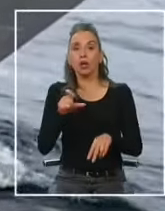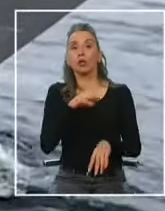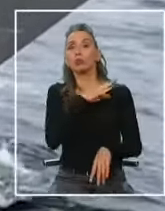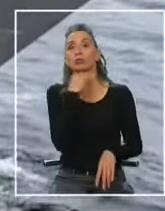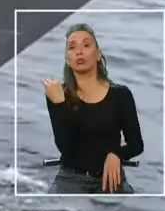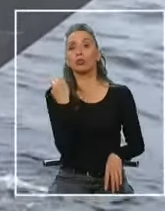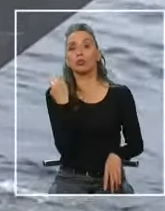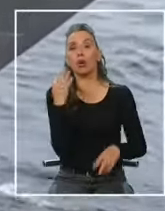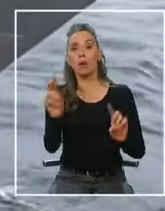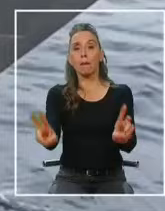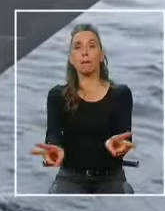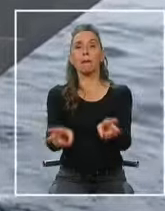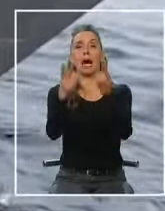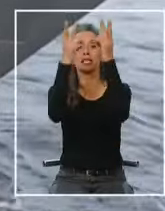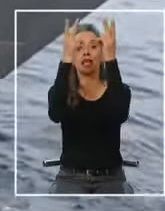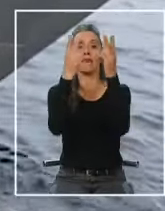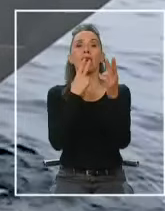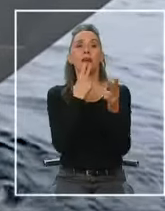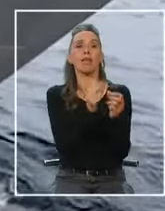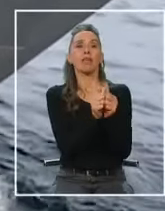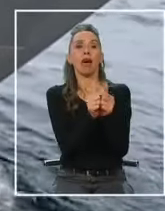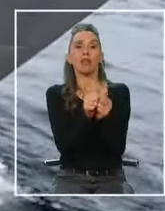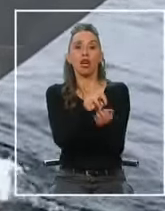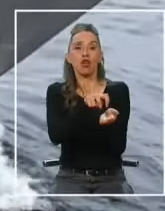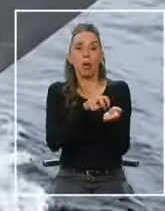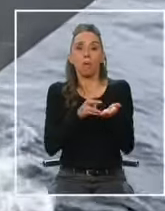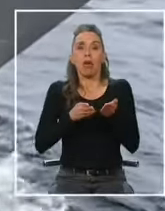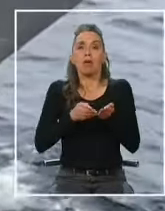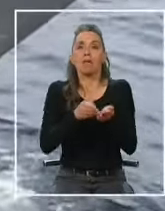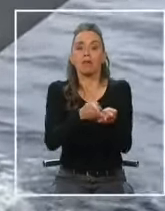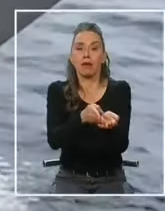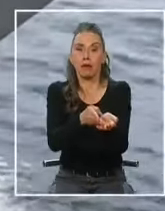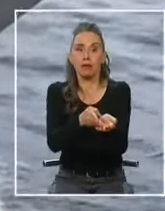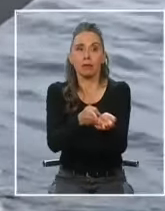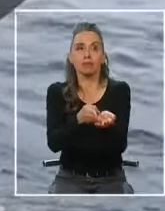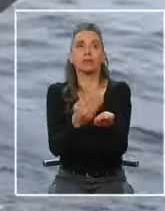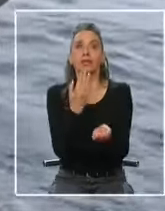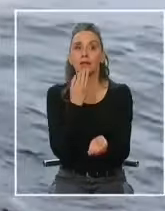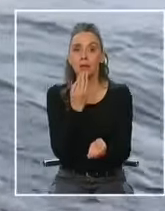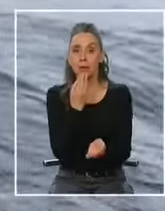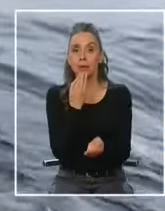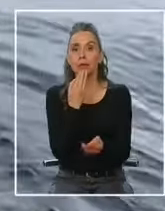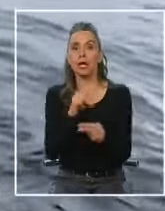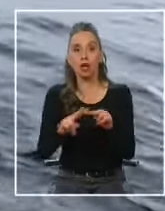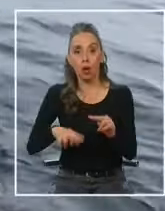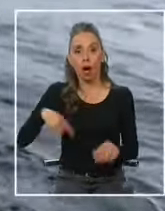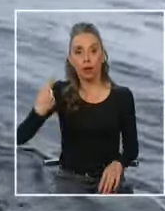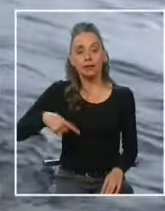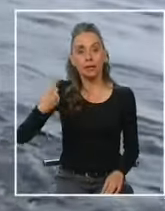vida por salvar la vida de sus compañeros, así